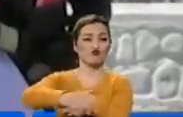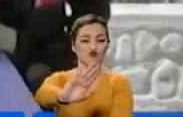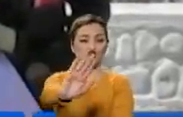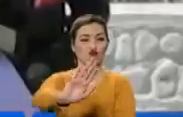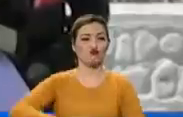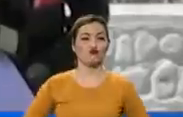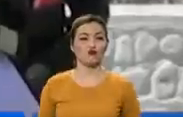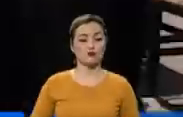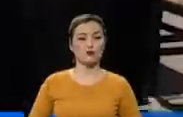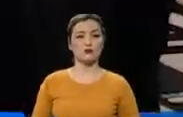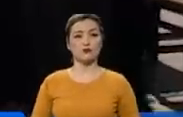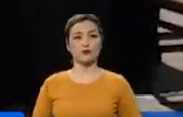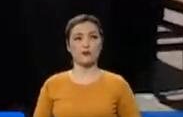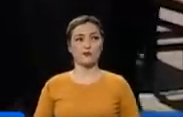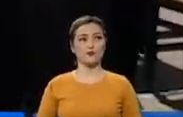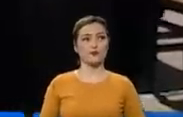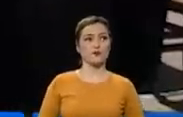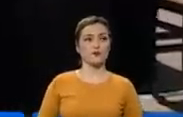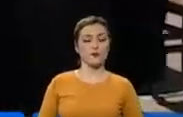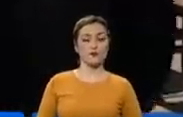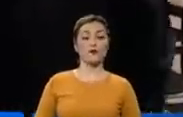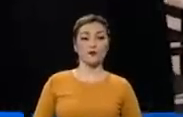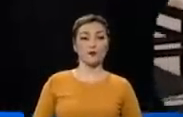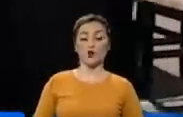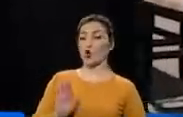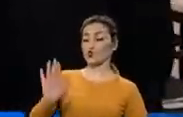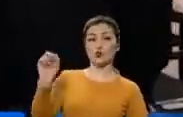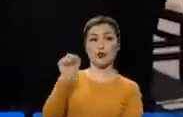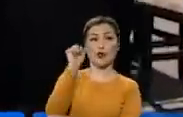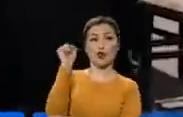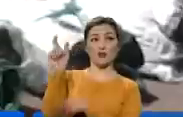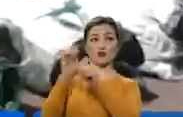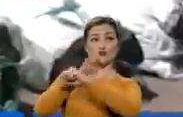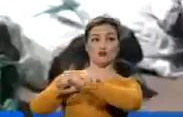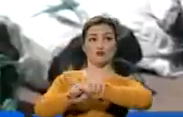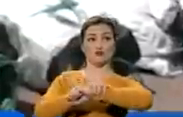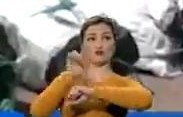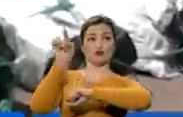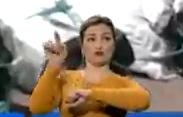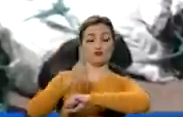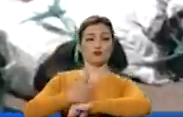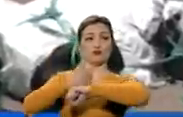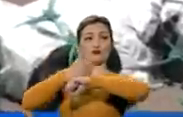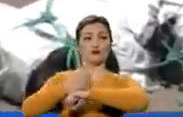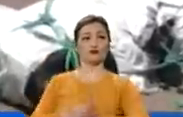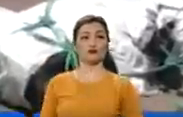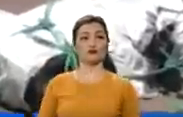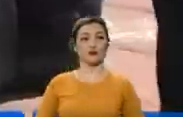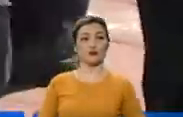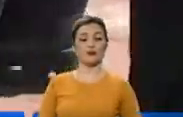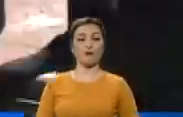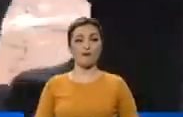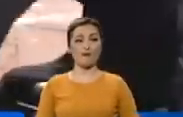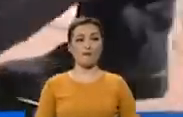los resultados que nosotros conocemos. Luego de leerle sus derechos, los tripulantes fueron puestos a órdenes de la autoridad,